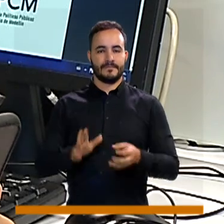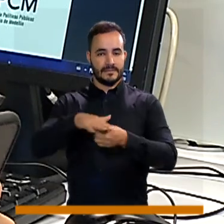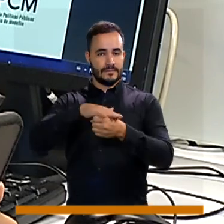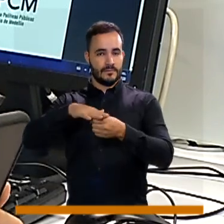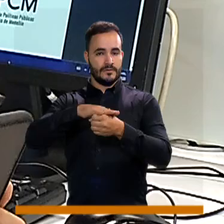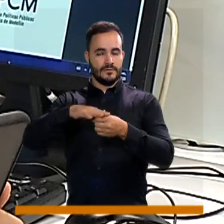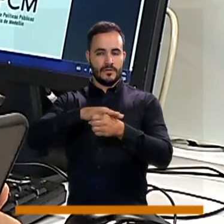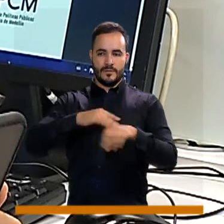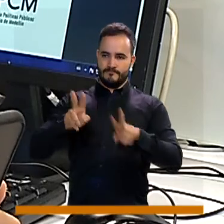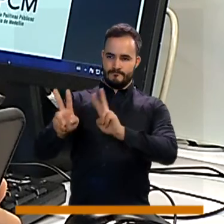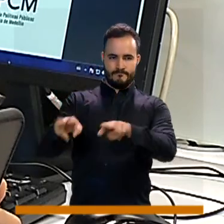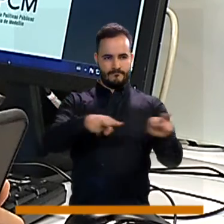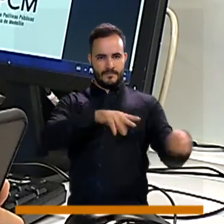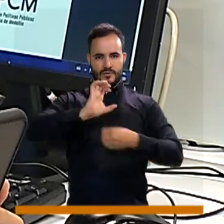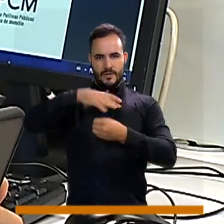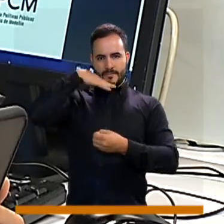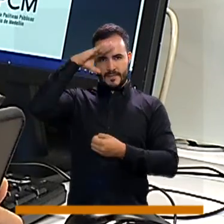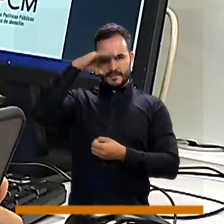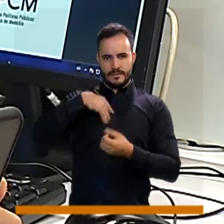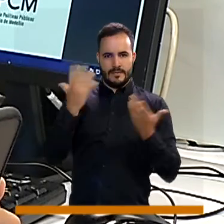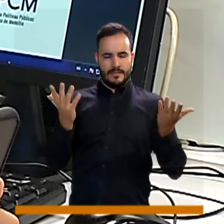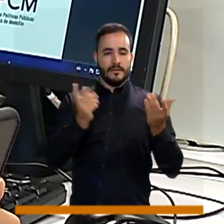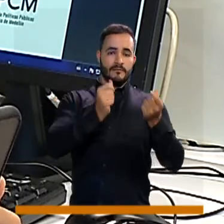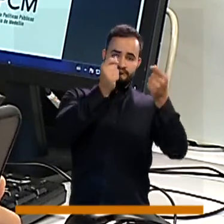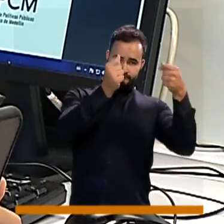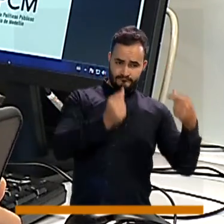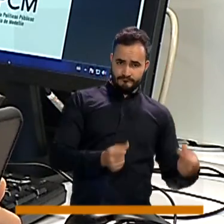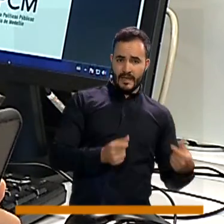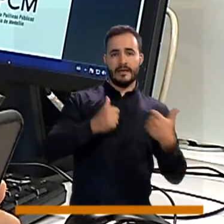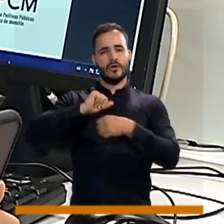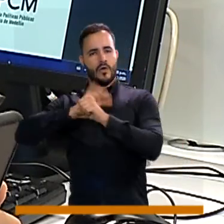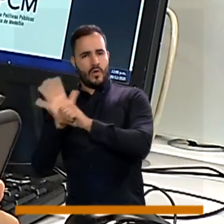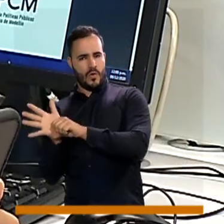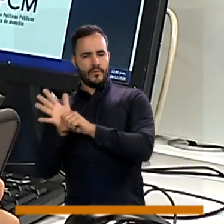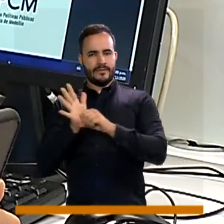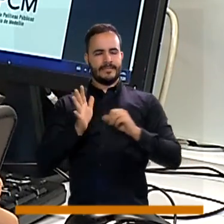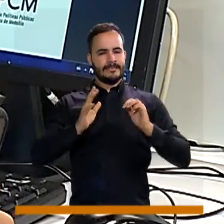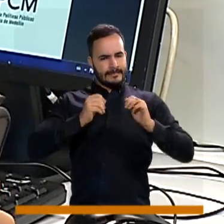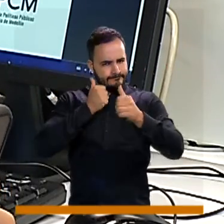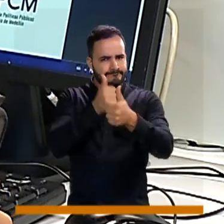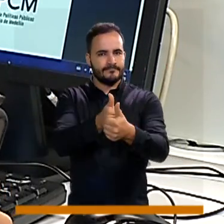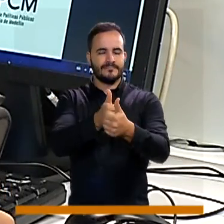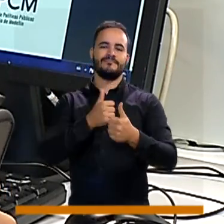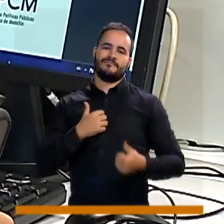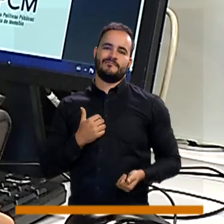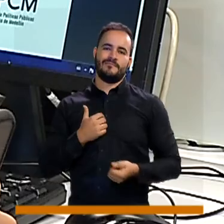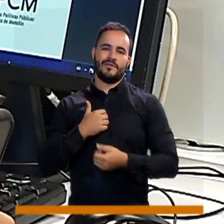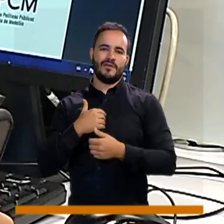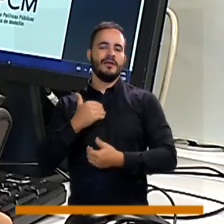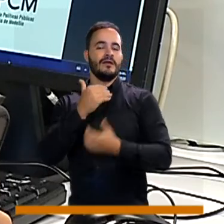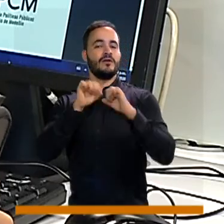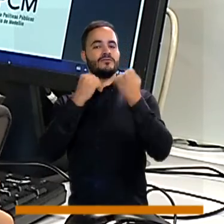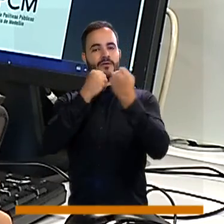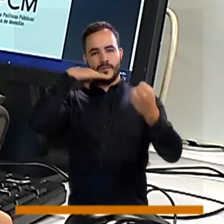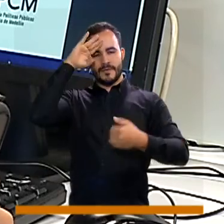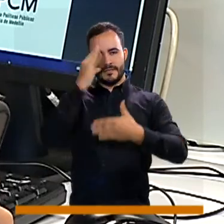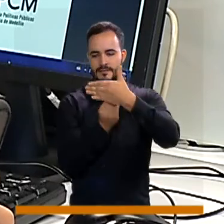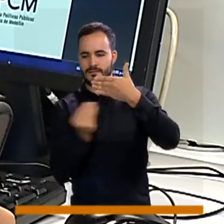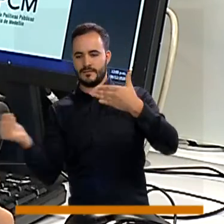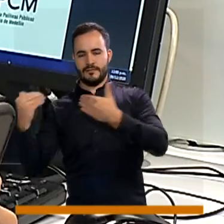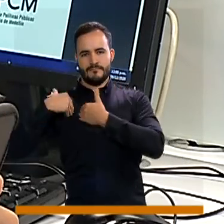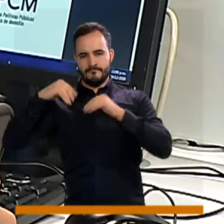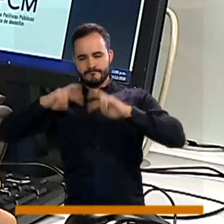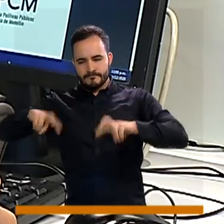Seguimiento a la situación fiscal del municipio de Medellín ante el COVID-19. Así se llama uno de los informes entregado por el Observatorio de